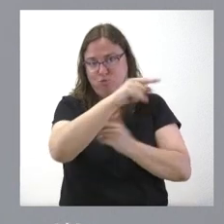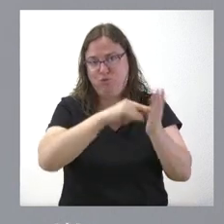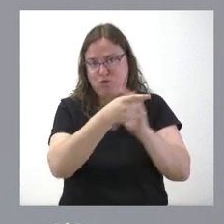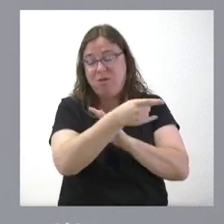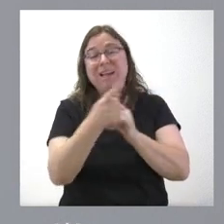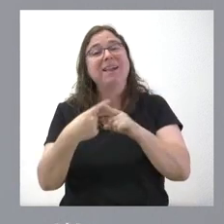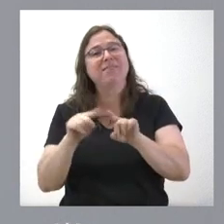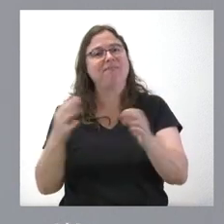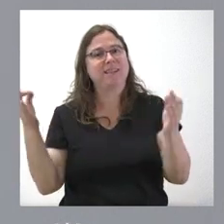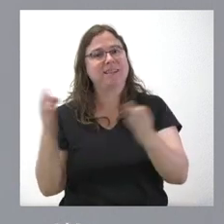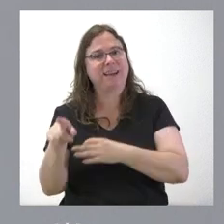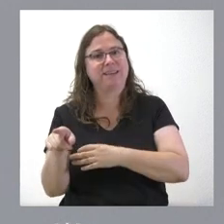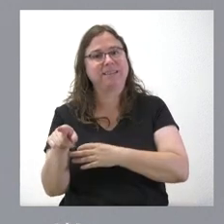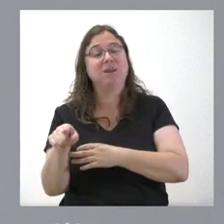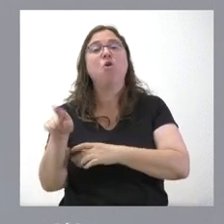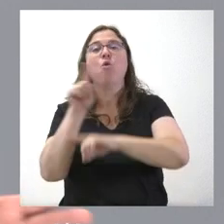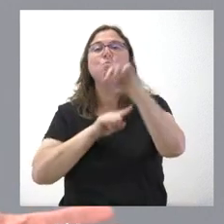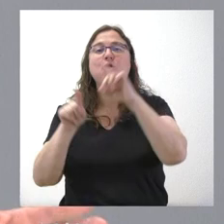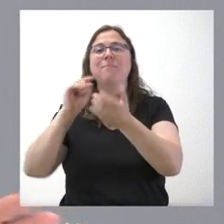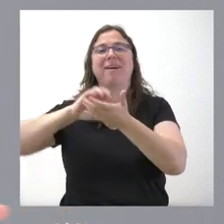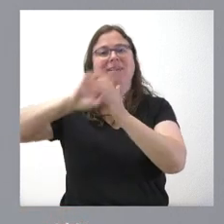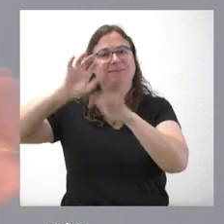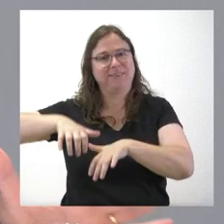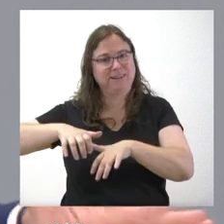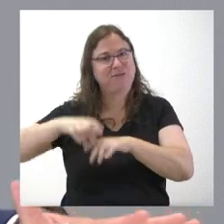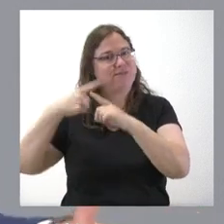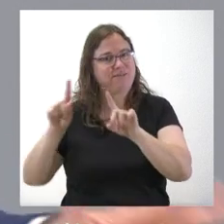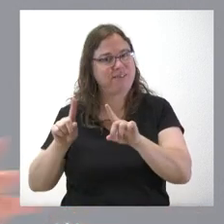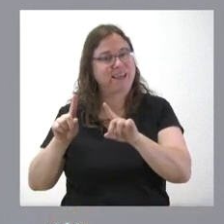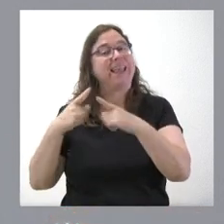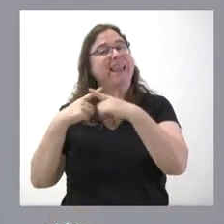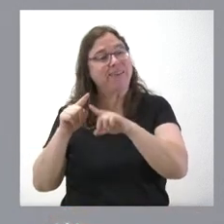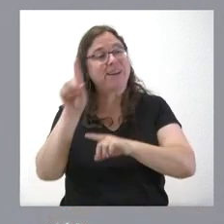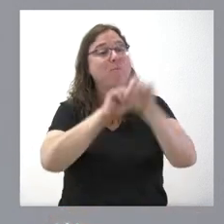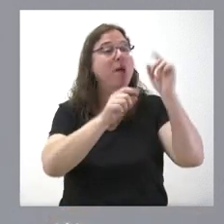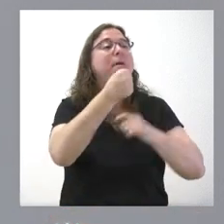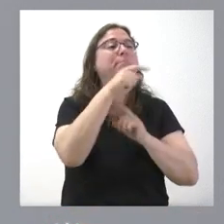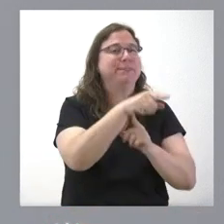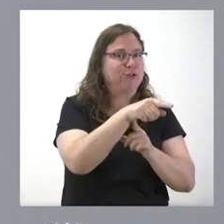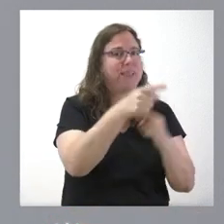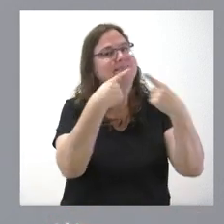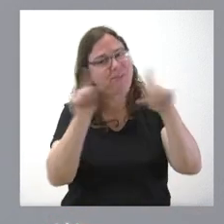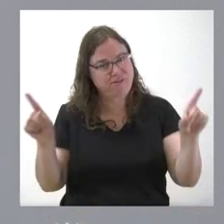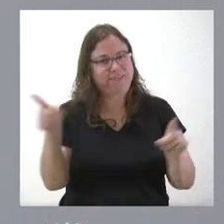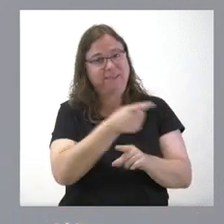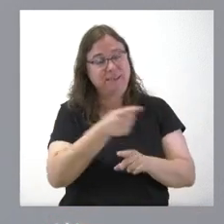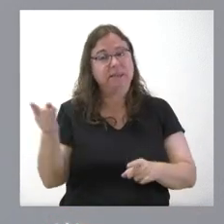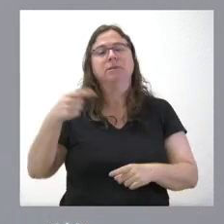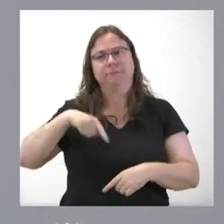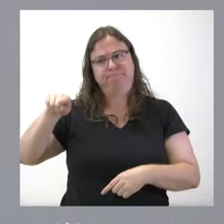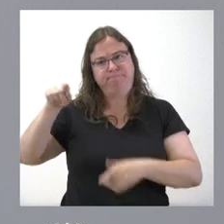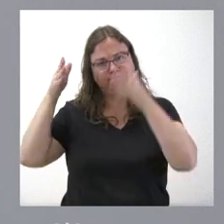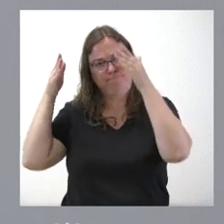muy distinta son los problemas de Castilla y león que son muy diferentes de los problemas del soe Y a eso estamos muy centrados desde la junta de